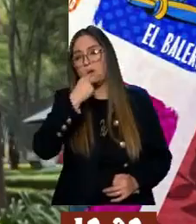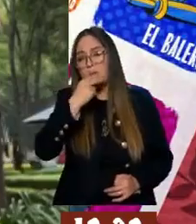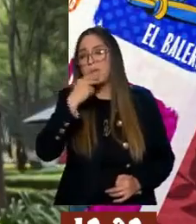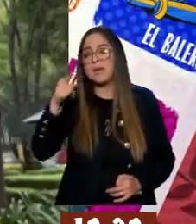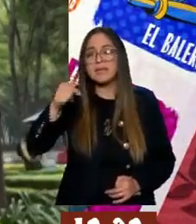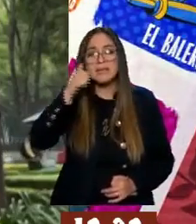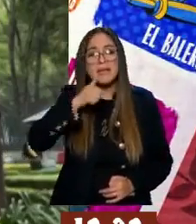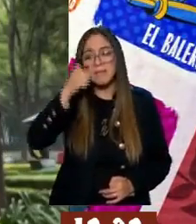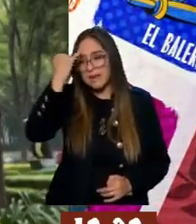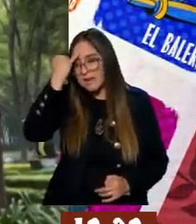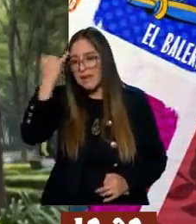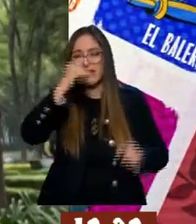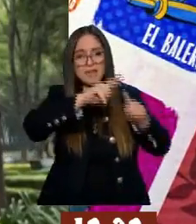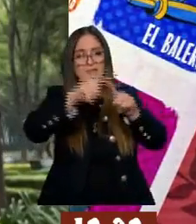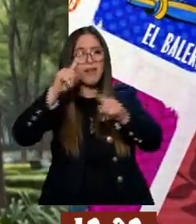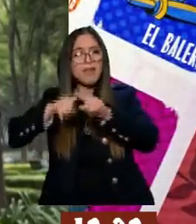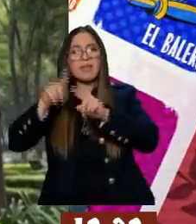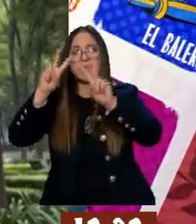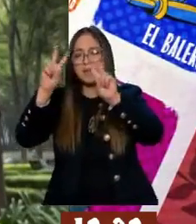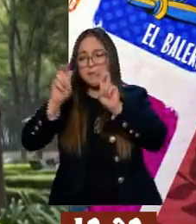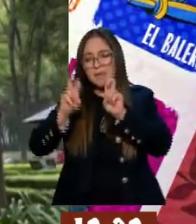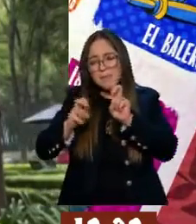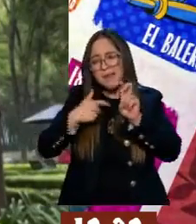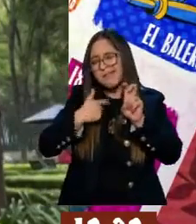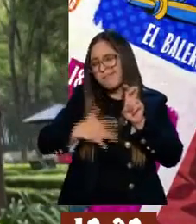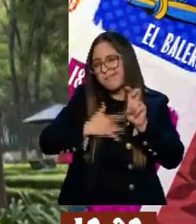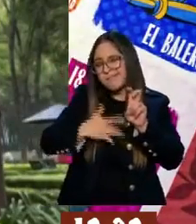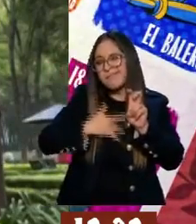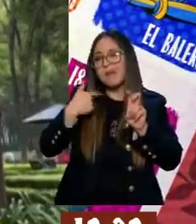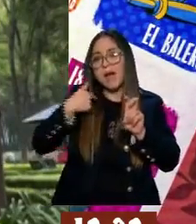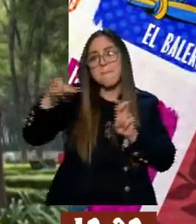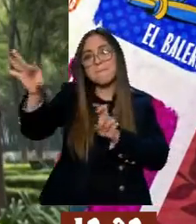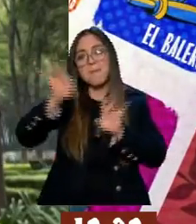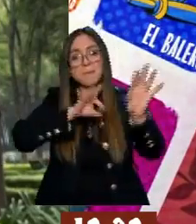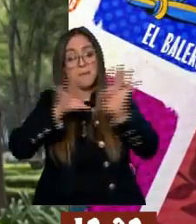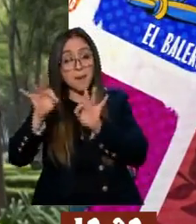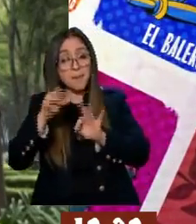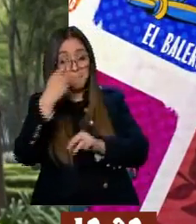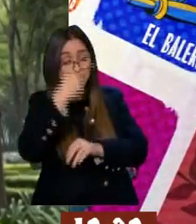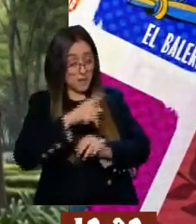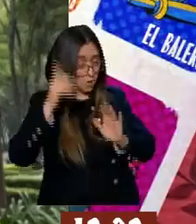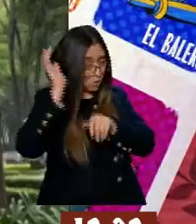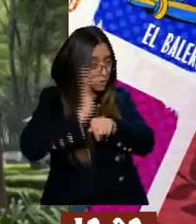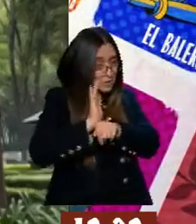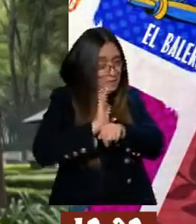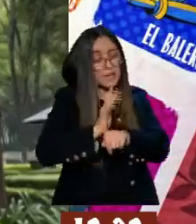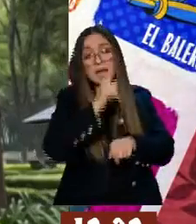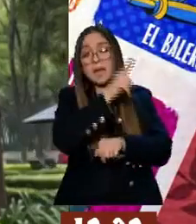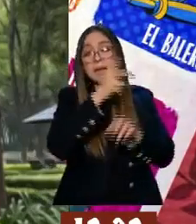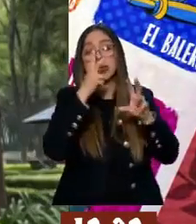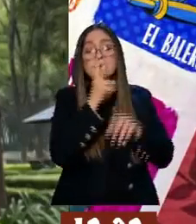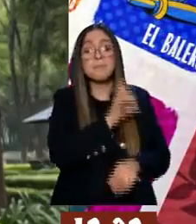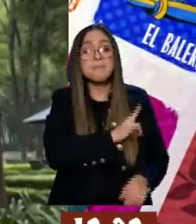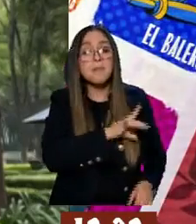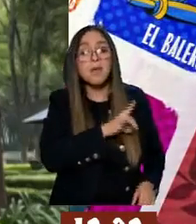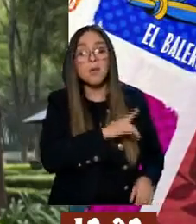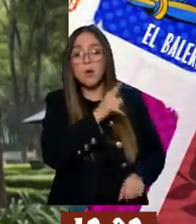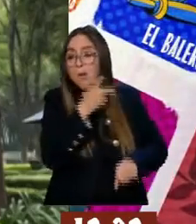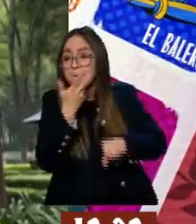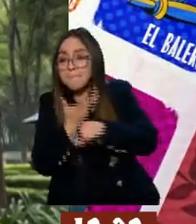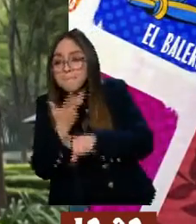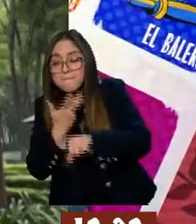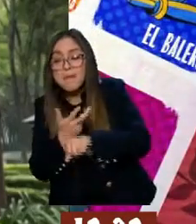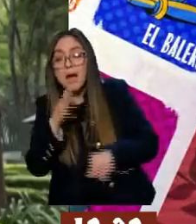atacan diferentes temas, pero creo que el cine de terror de Estados Unidos está de repente entrándole, sobre todo a temas como